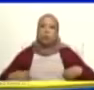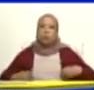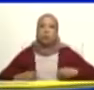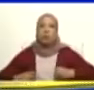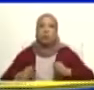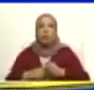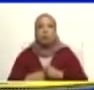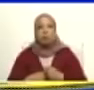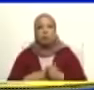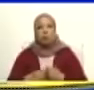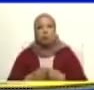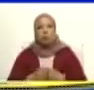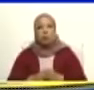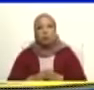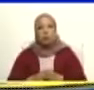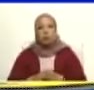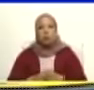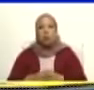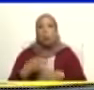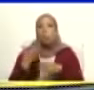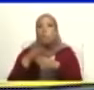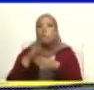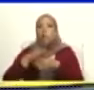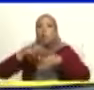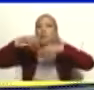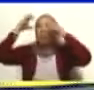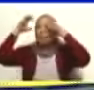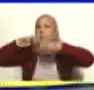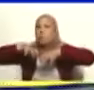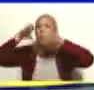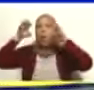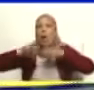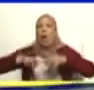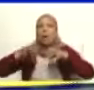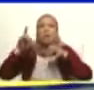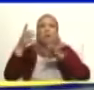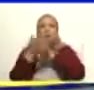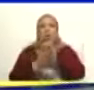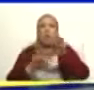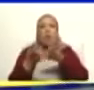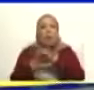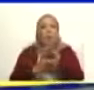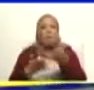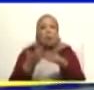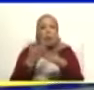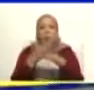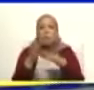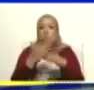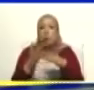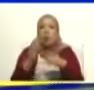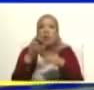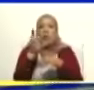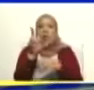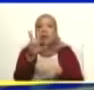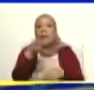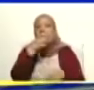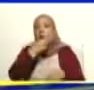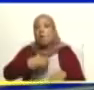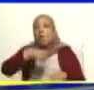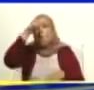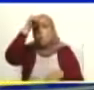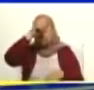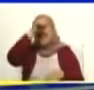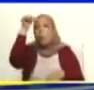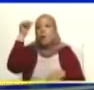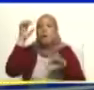llueva, truene o relampaguee, el domingo 3 de diciembre